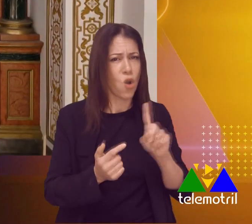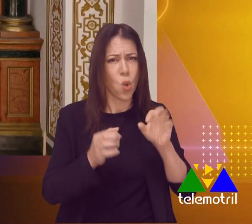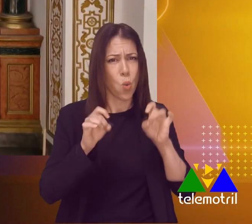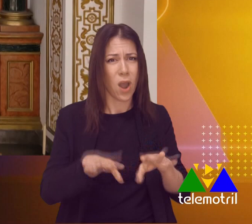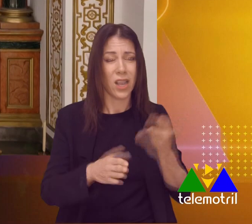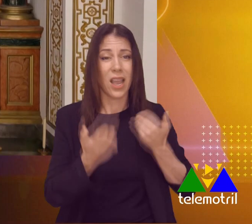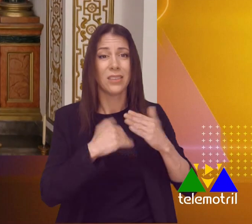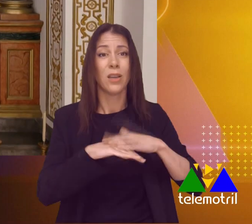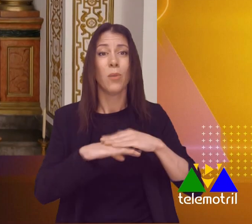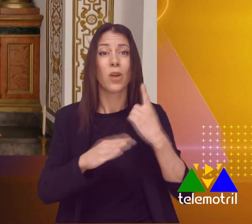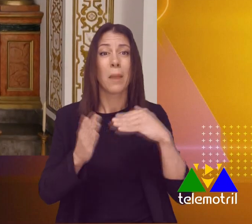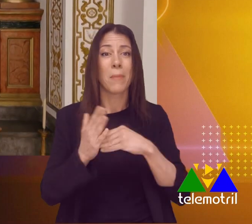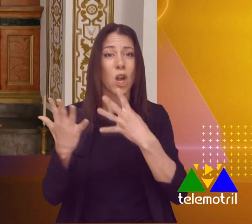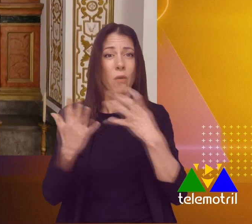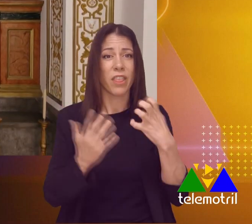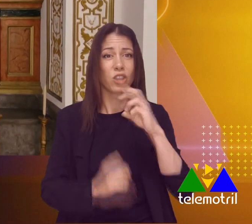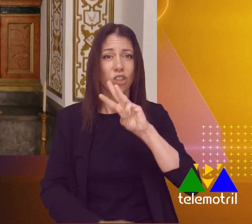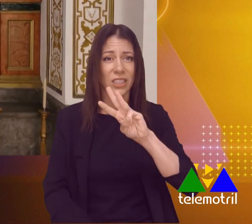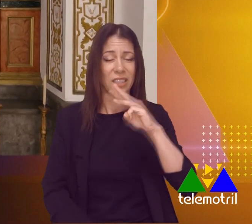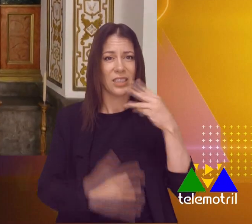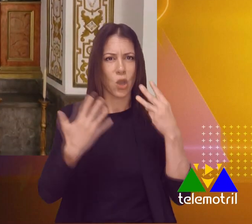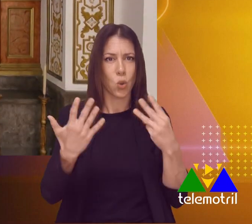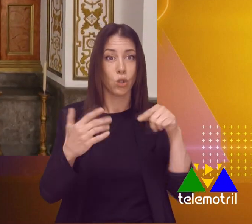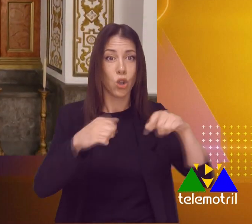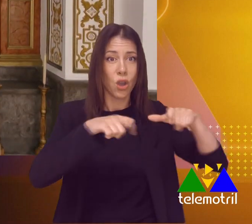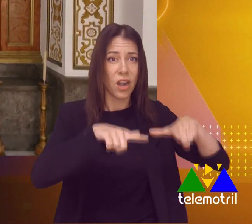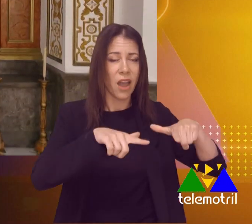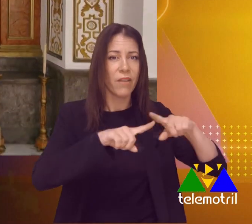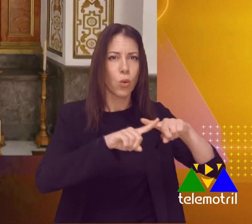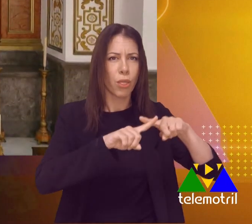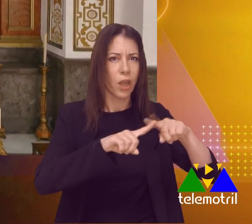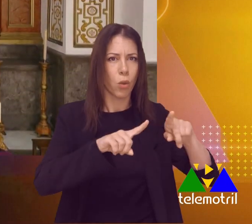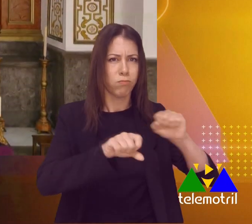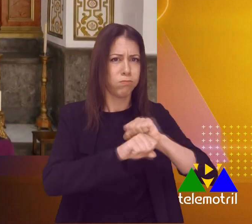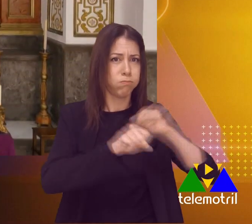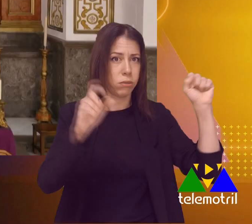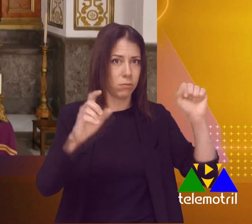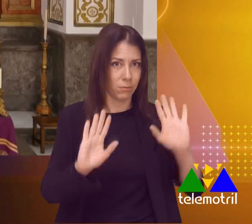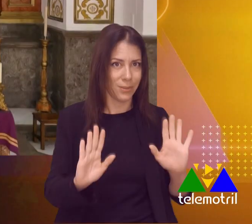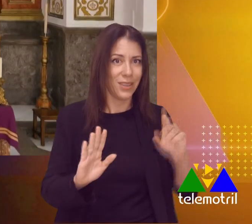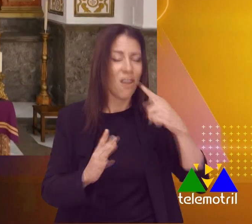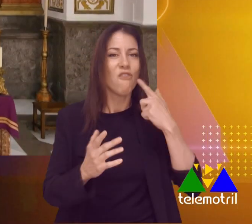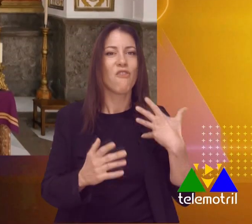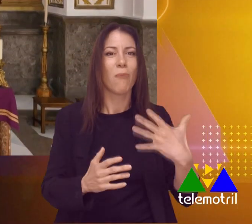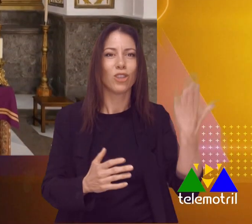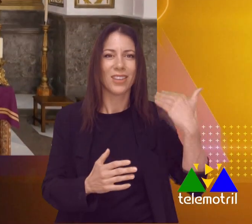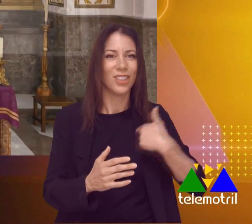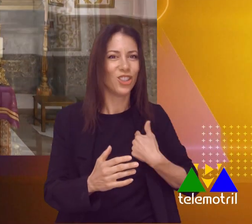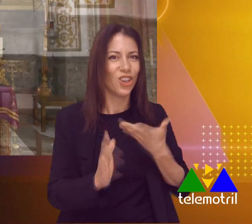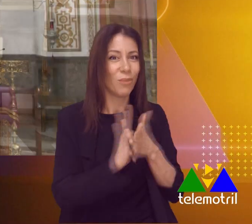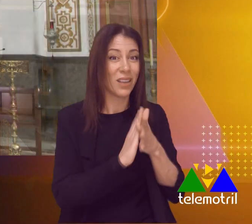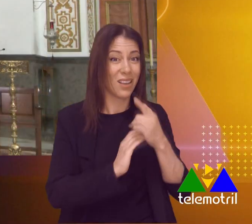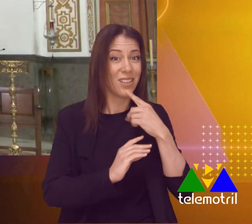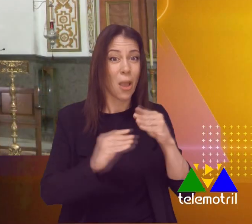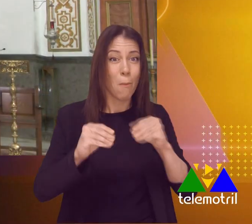porque en 1938 esta nave crucero voló El famoso polvorín que tú habías